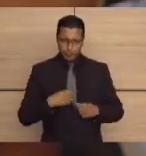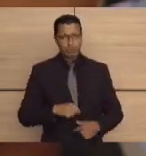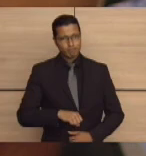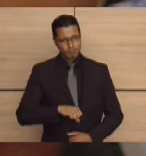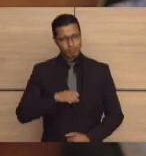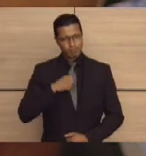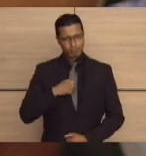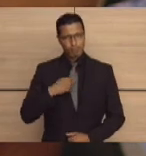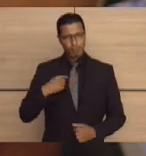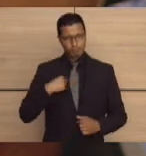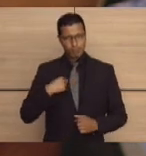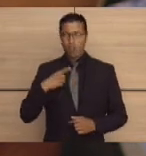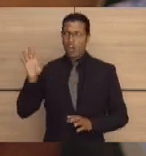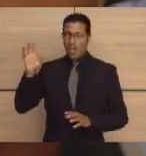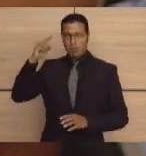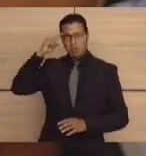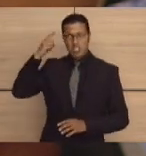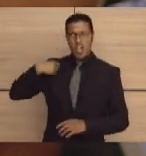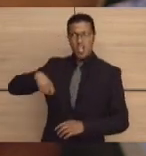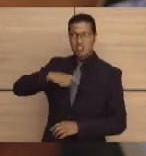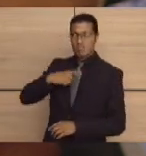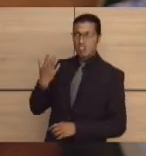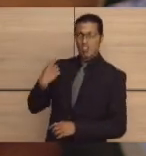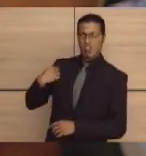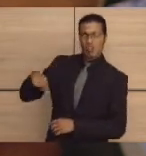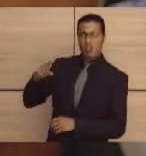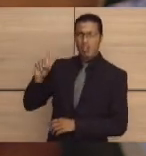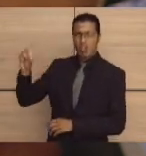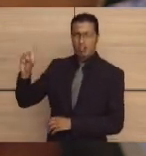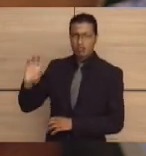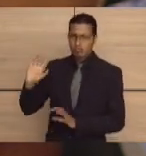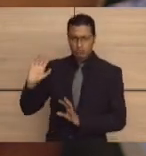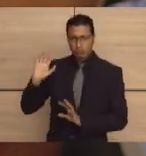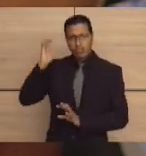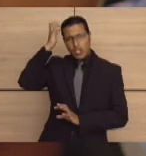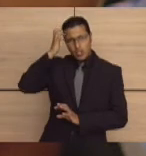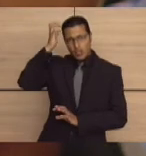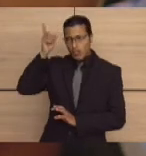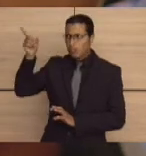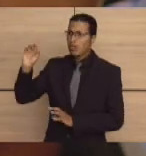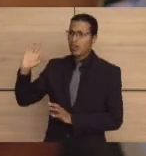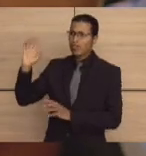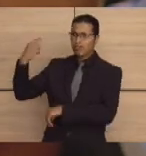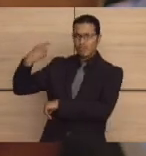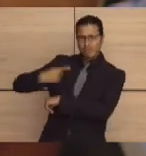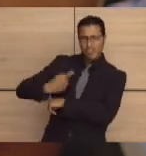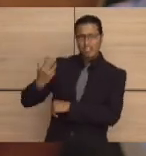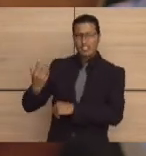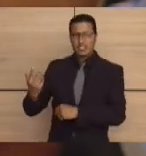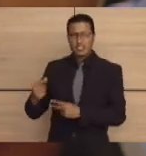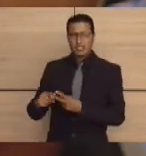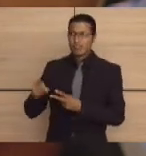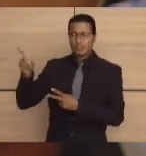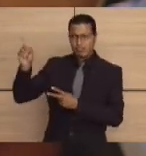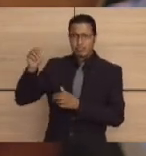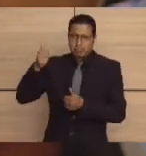ser súbdito del rey de España, no me gustaría que nos siguieran gobernando desde Europa, me parece que lo hicieron bien y